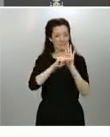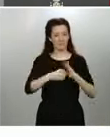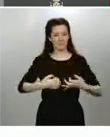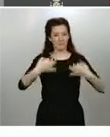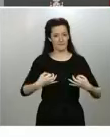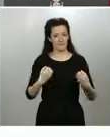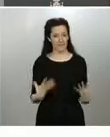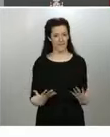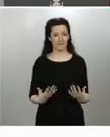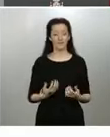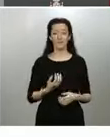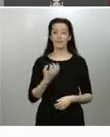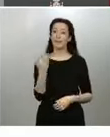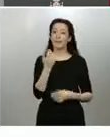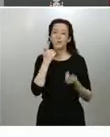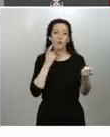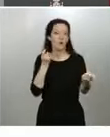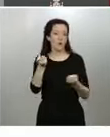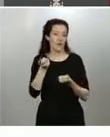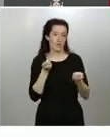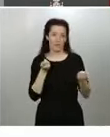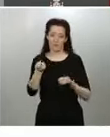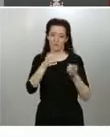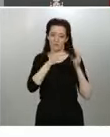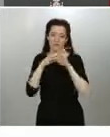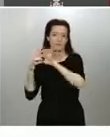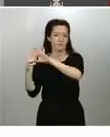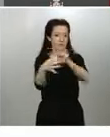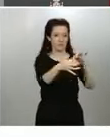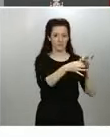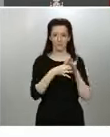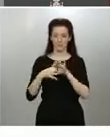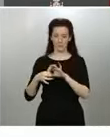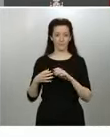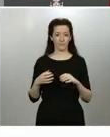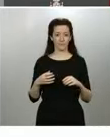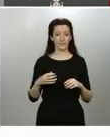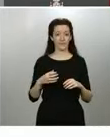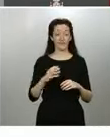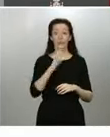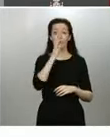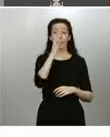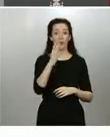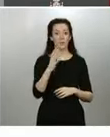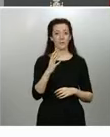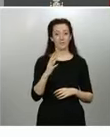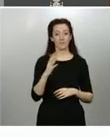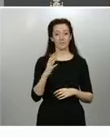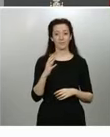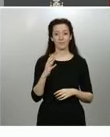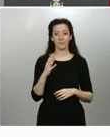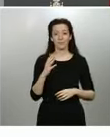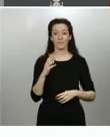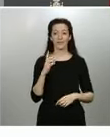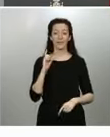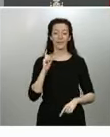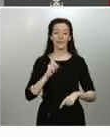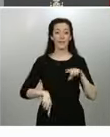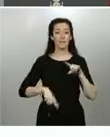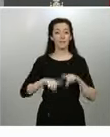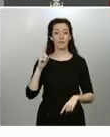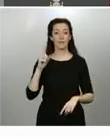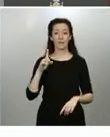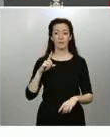trabajar en una misma dirección porque el éxito no dependerá de una solución única sino de la armonización